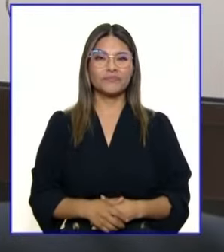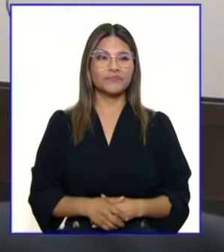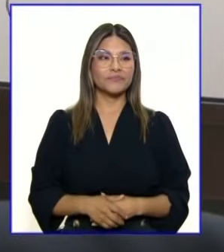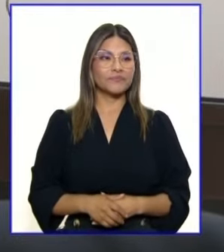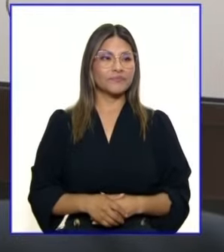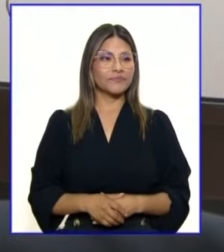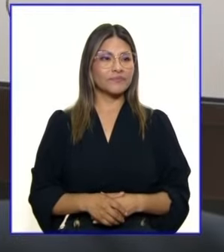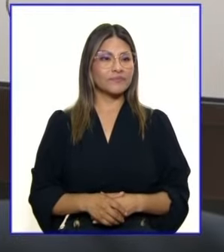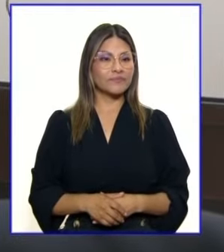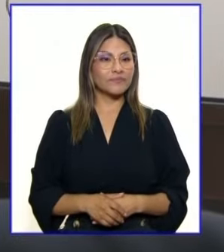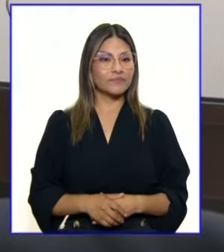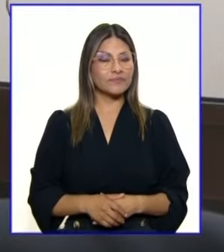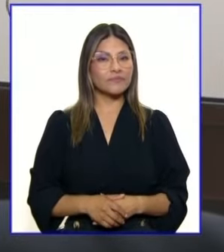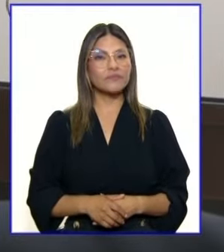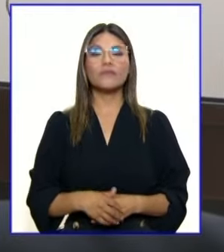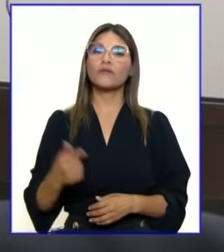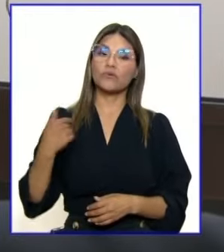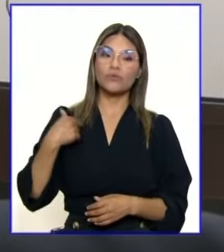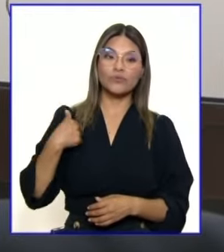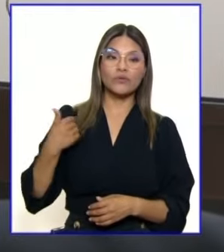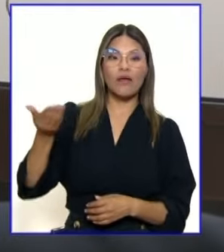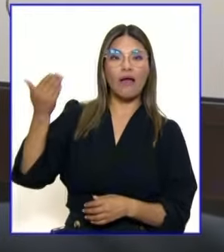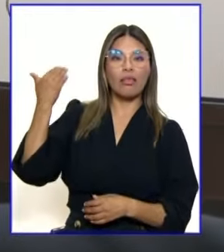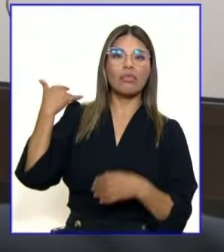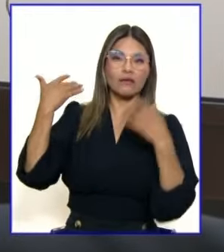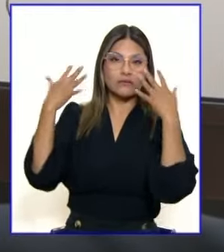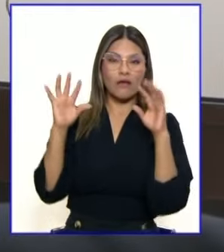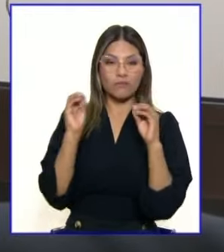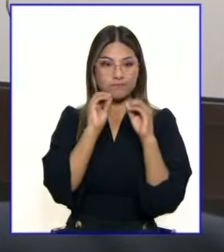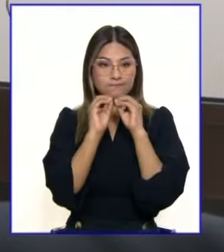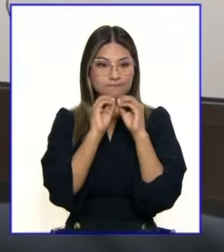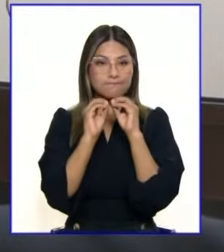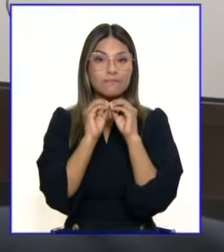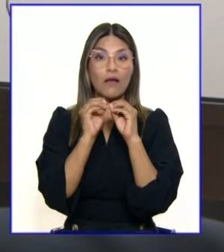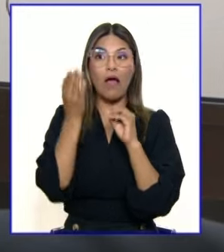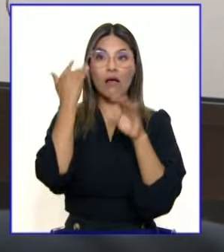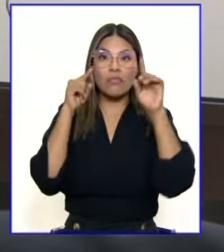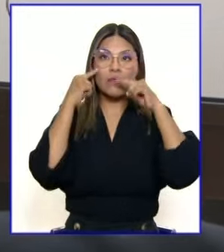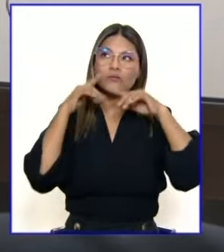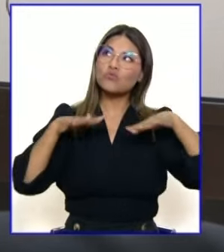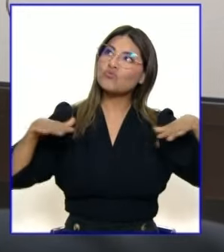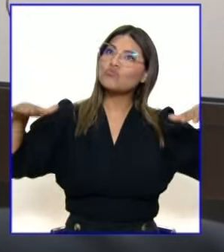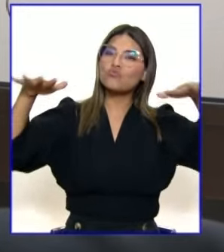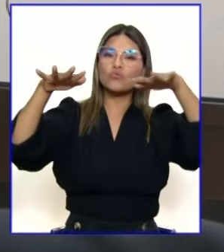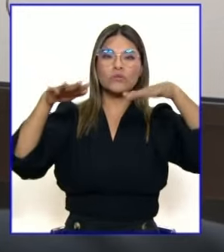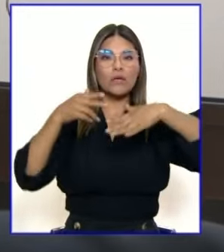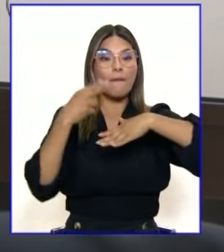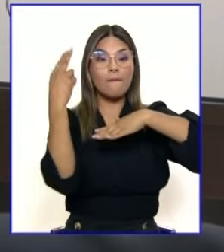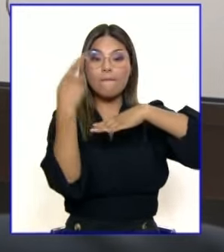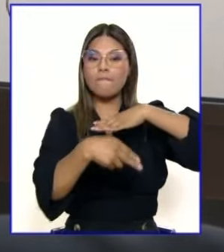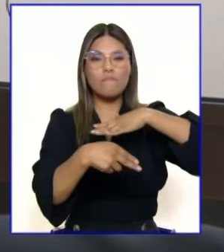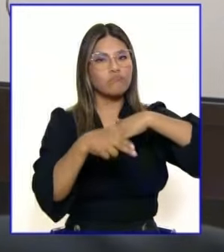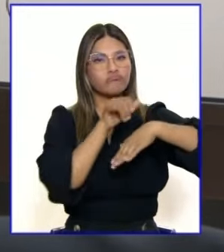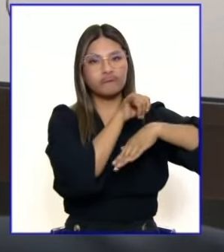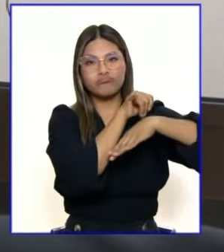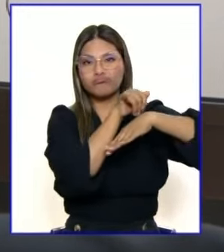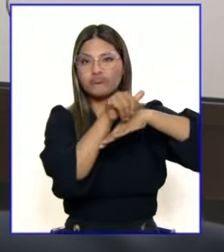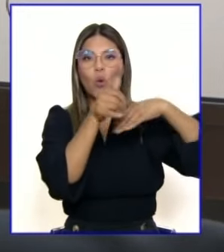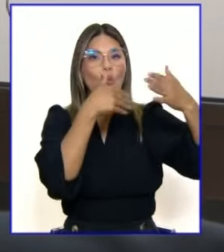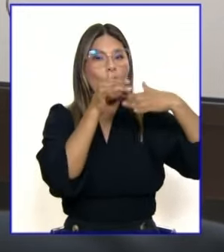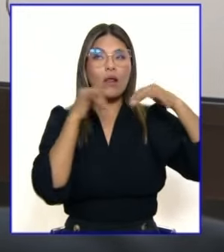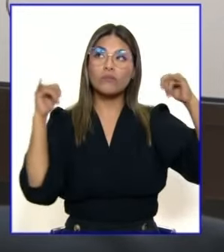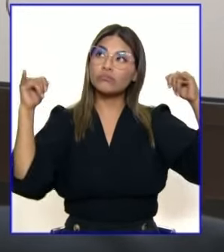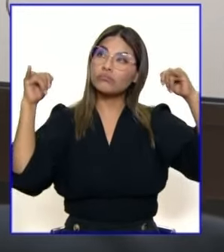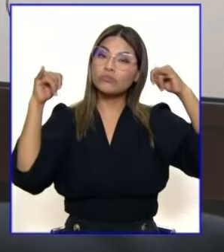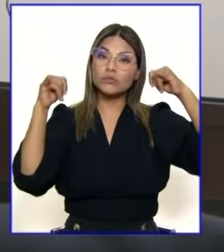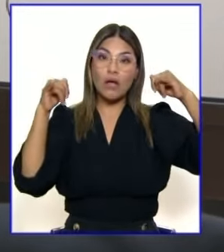Hemos determinado ciertas coordenadas donde está prohibido volar para cualquier aeronave, cualquier tipo de vehículo aéreo,